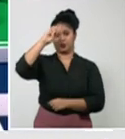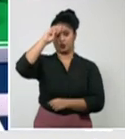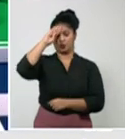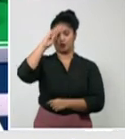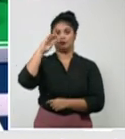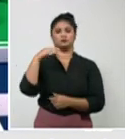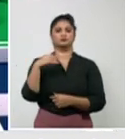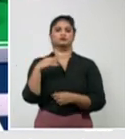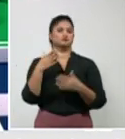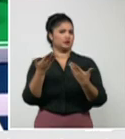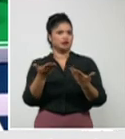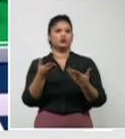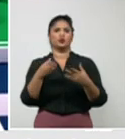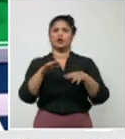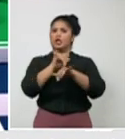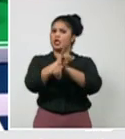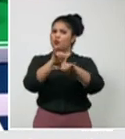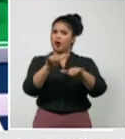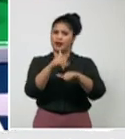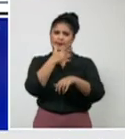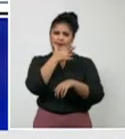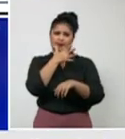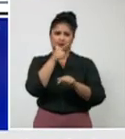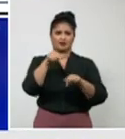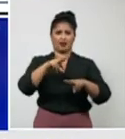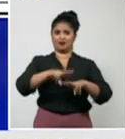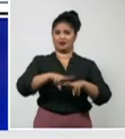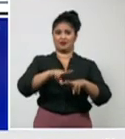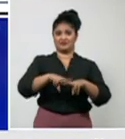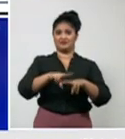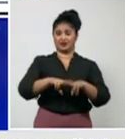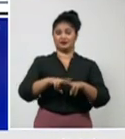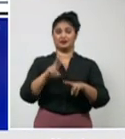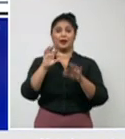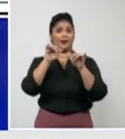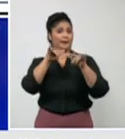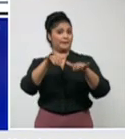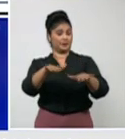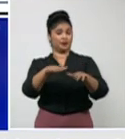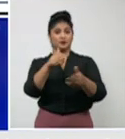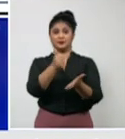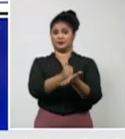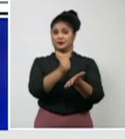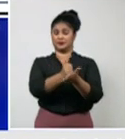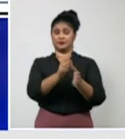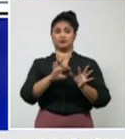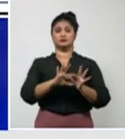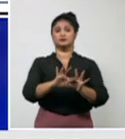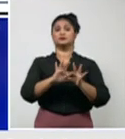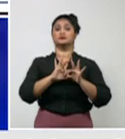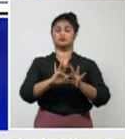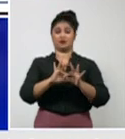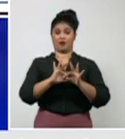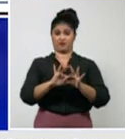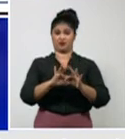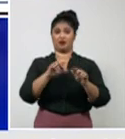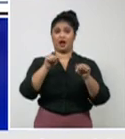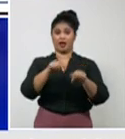dispersión en todos sus municipios, la cabecera provincial con la mayor complejidad, con una tasa de